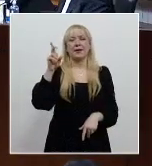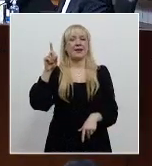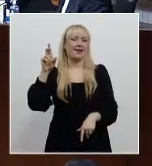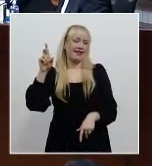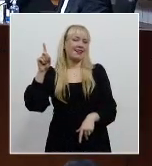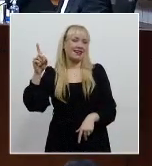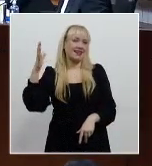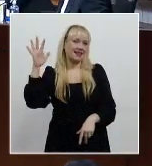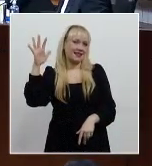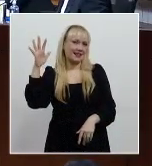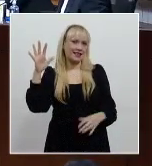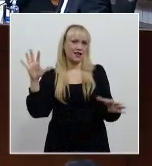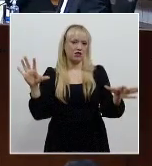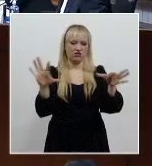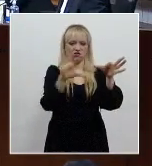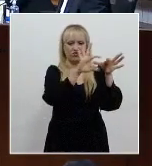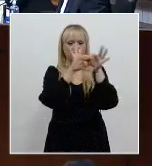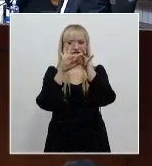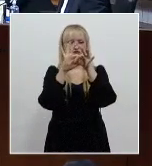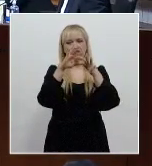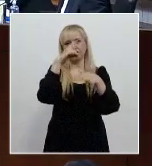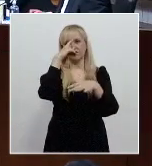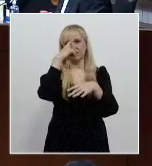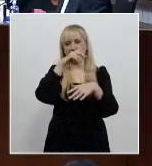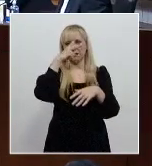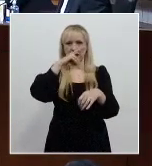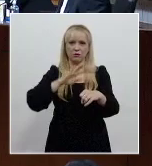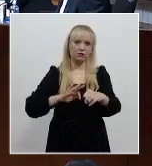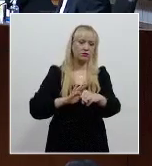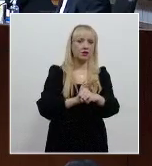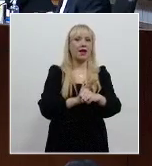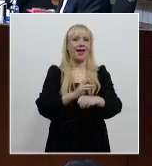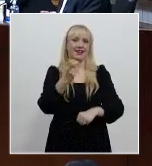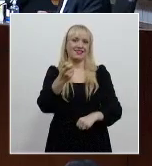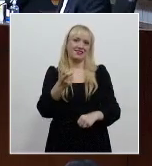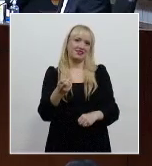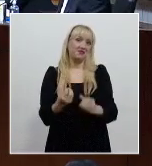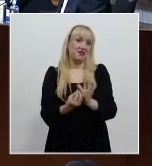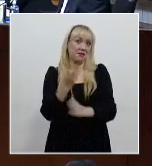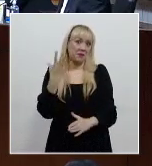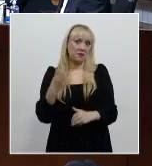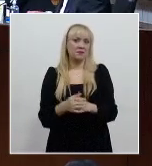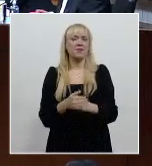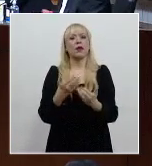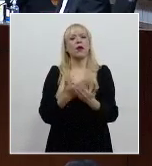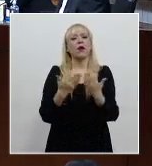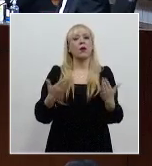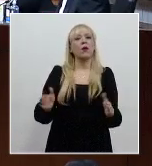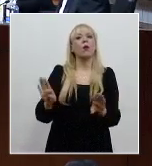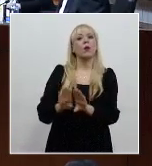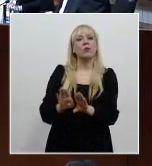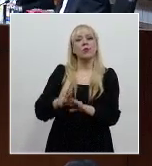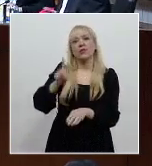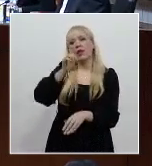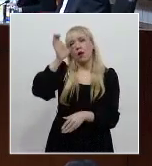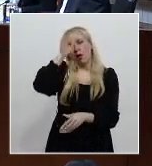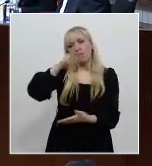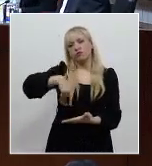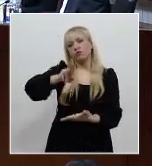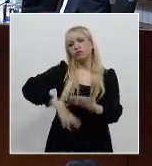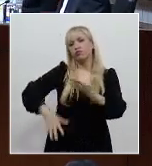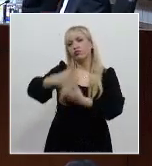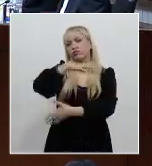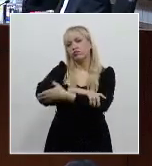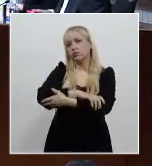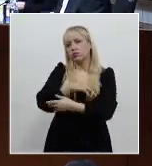El Tribunal Electoral del Poder Judicial de la Federación confirmó la resolución del Consejo General del INE sobre el registro del convenio presentado por el